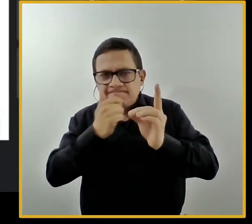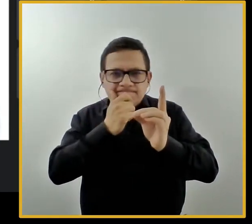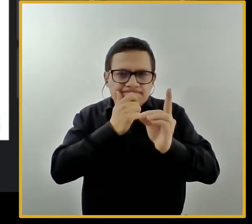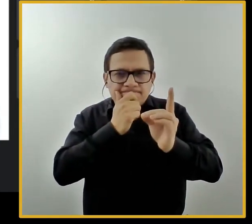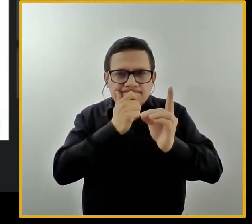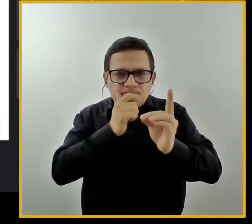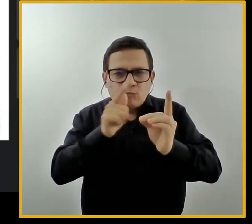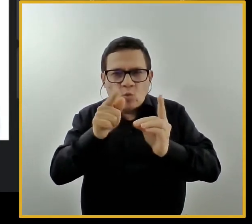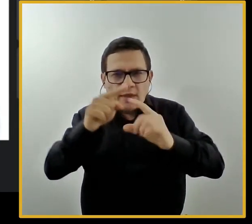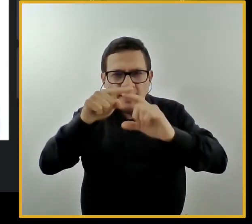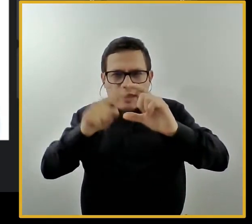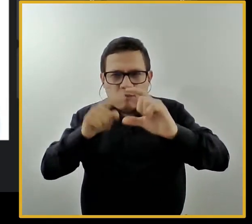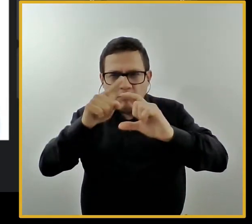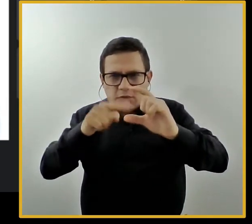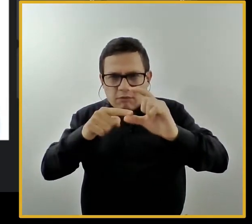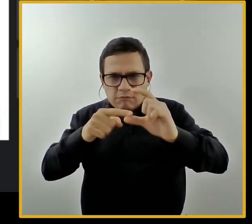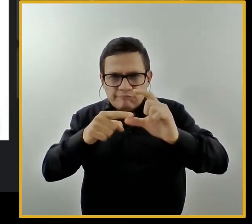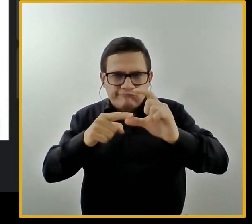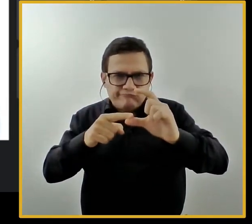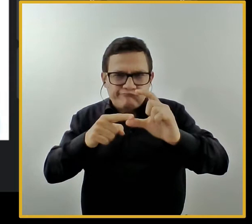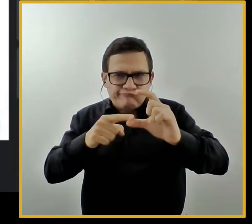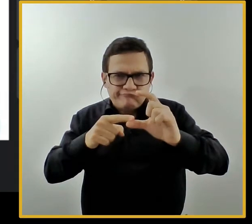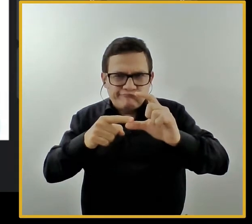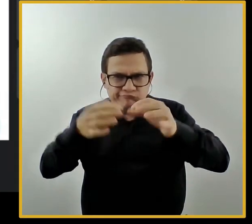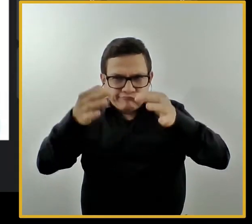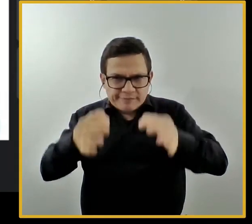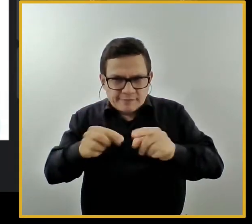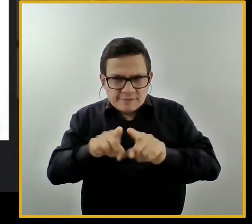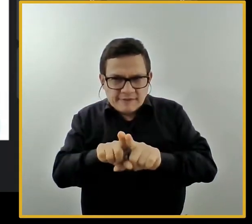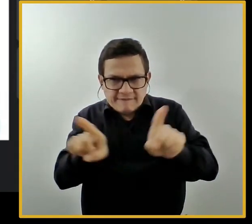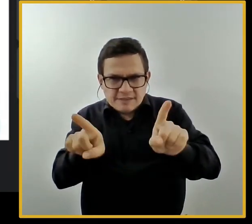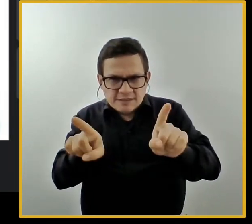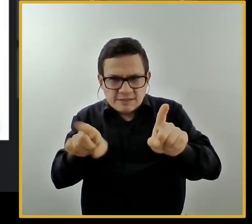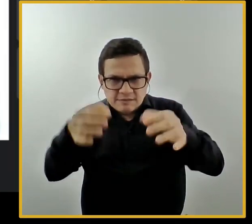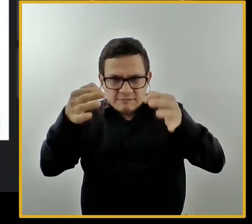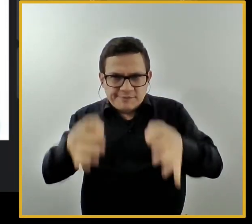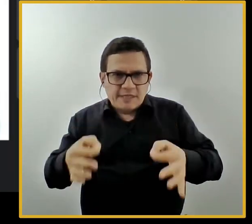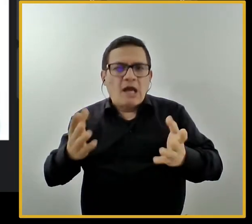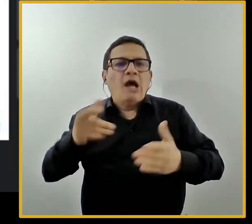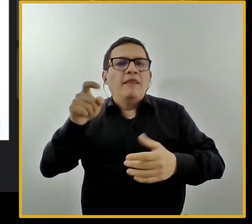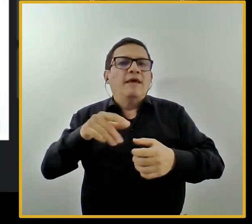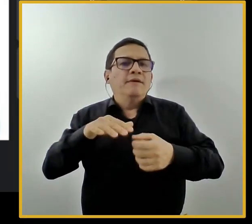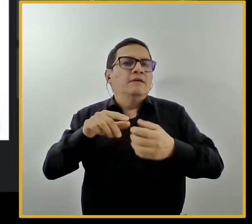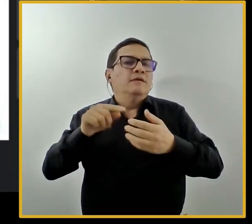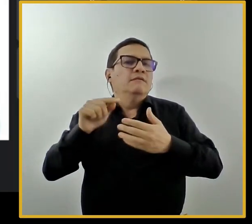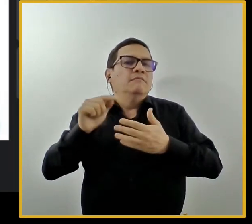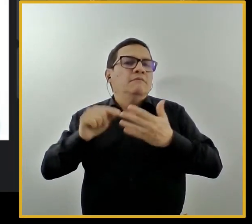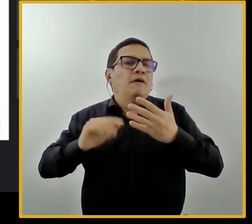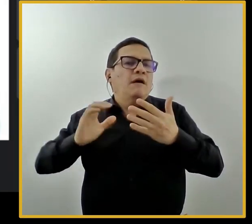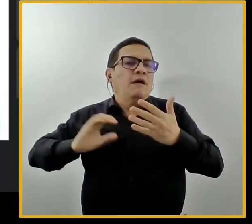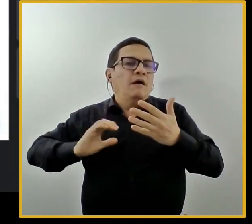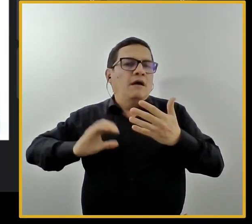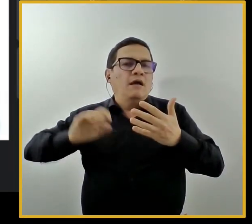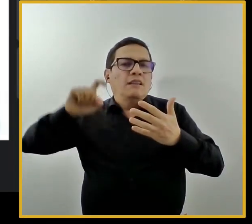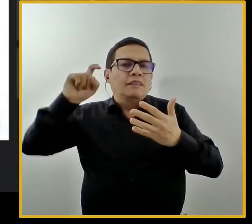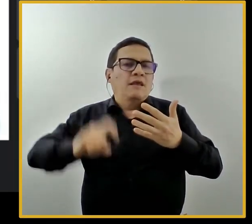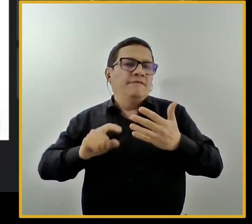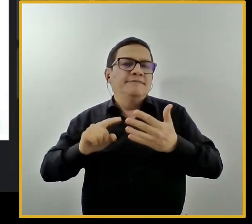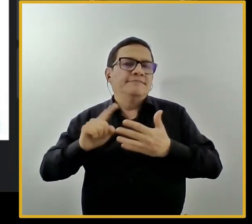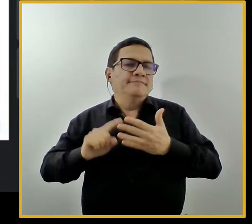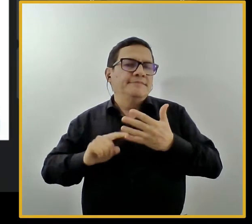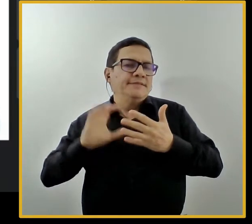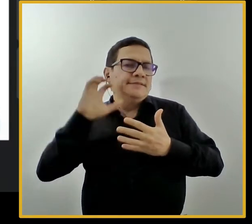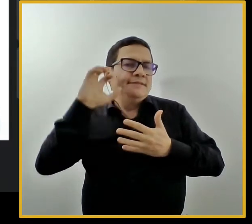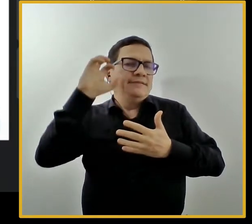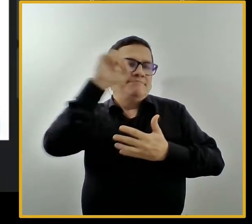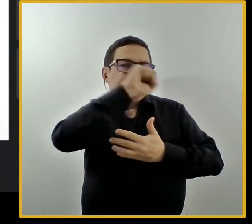si una ecuación pues es diferencial, pues debemos de tener condiciones que son importantes allí